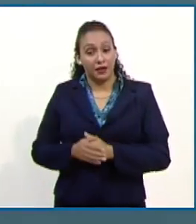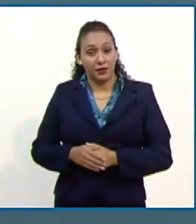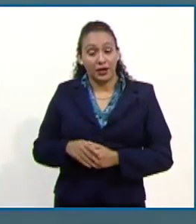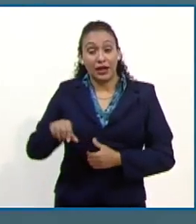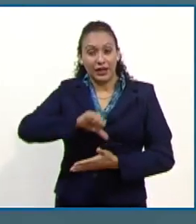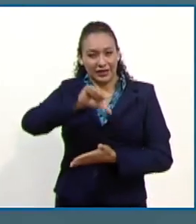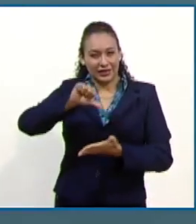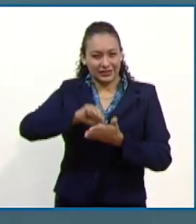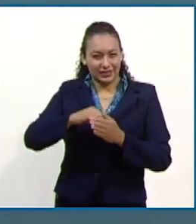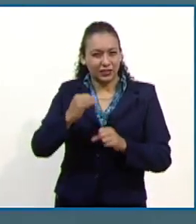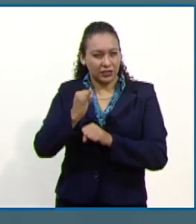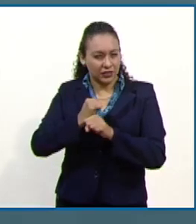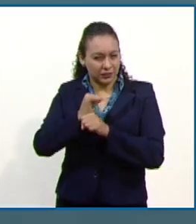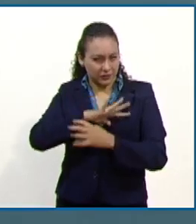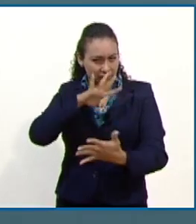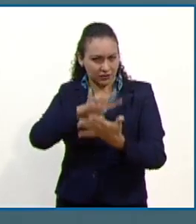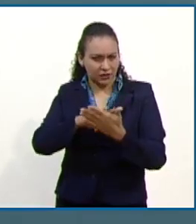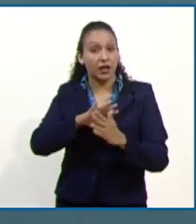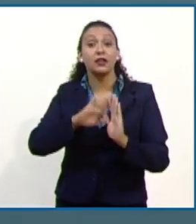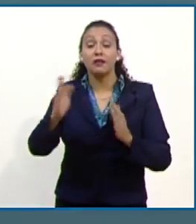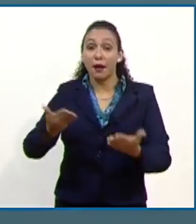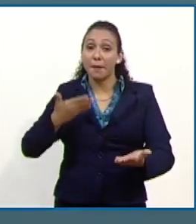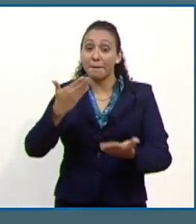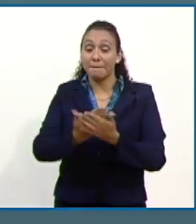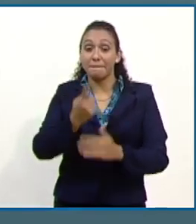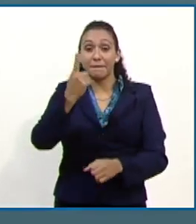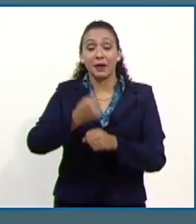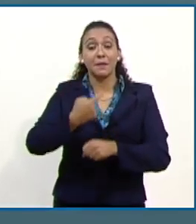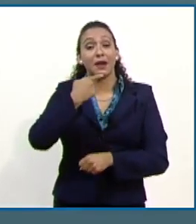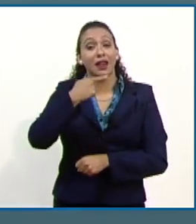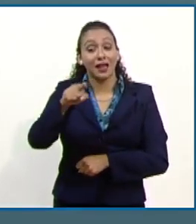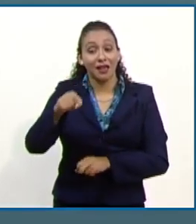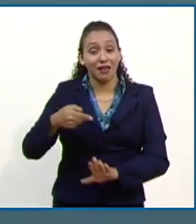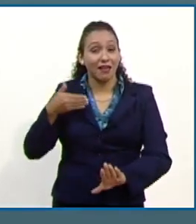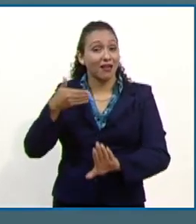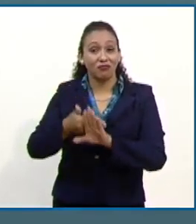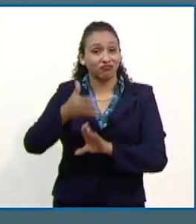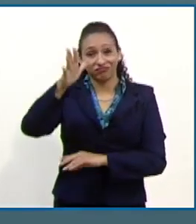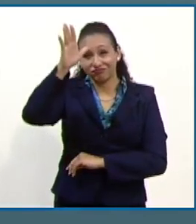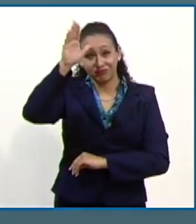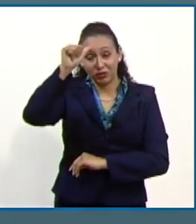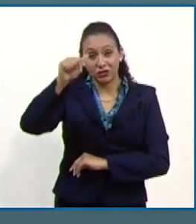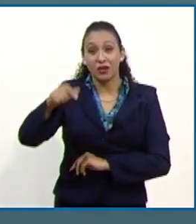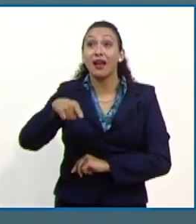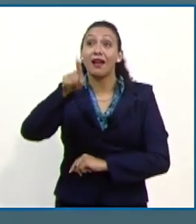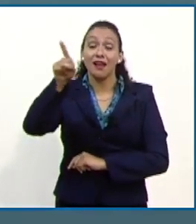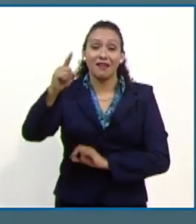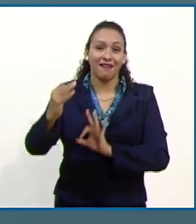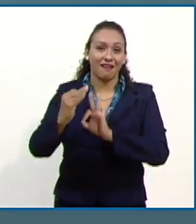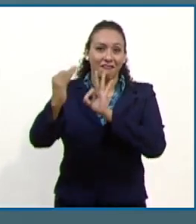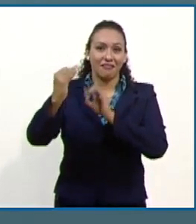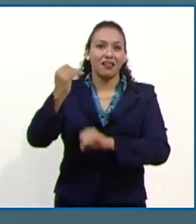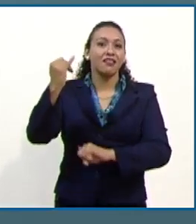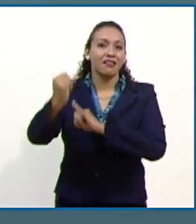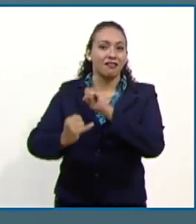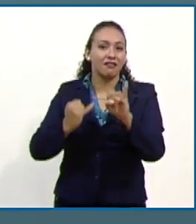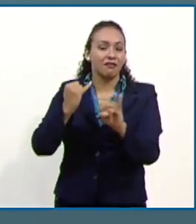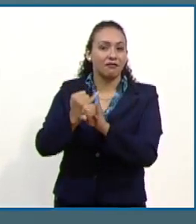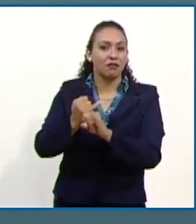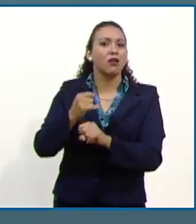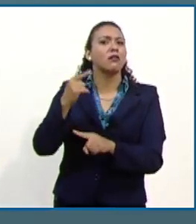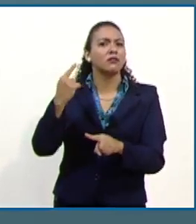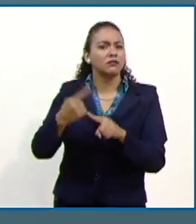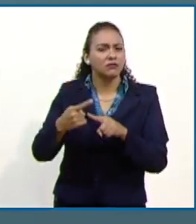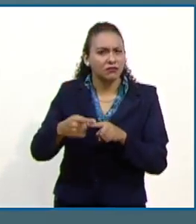de Estudios Penales presentó la primera queja en contra de dicha reforma ante instancias internacionales, en este caso, ante